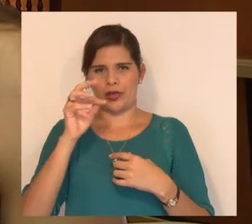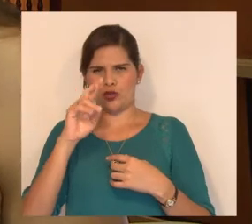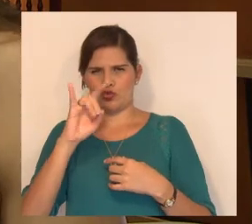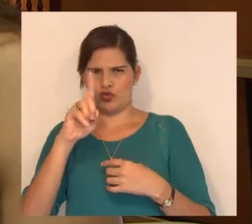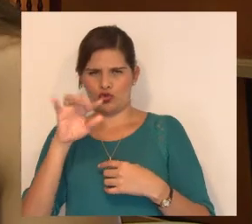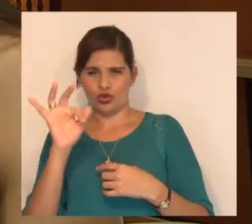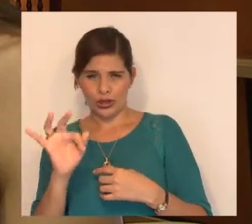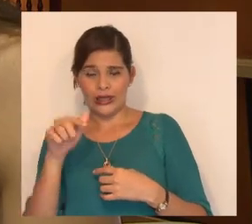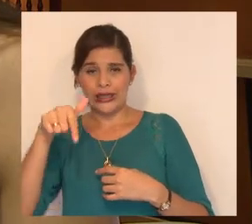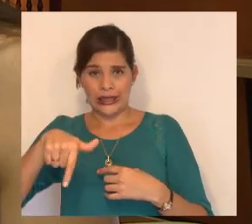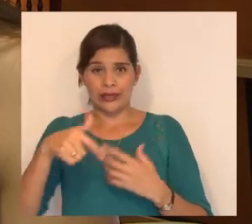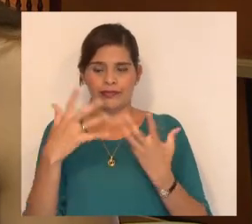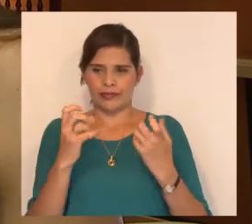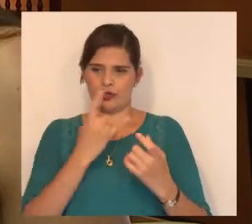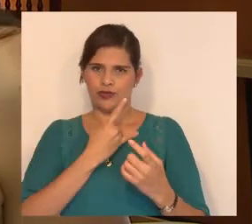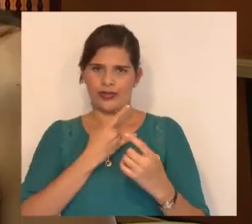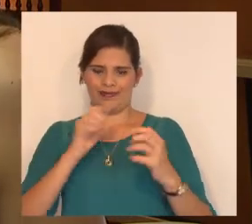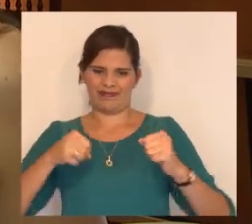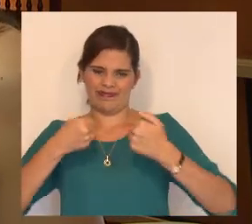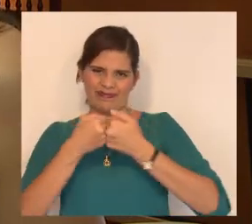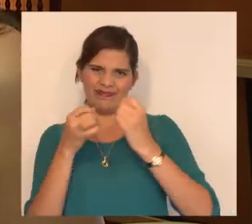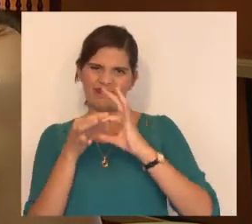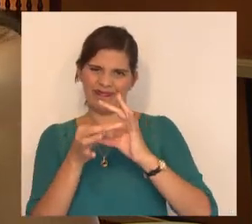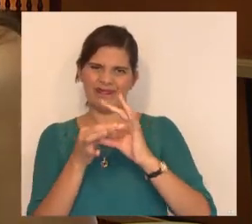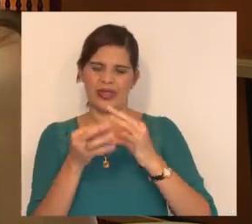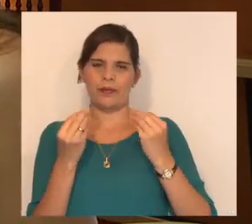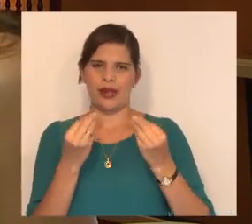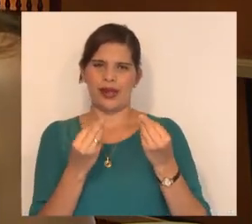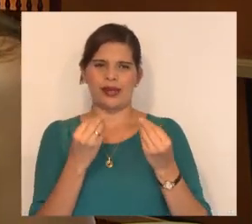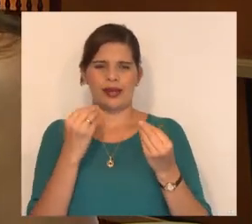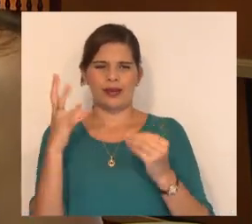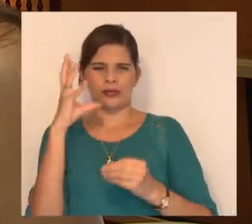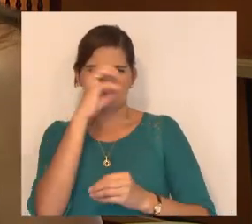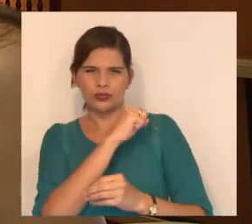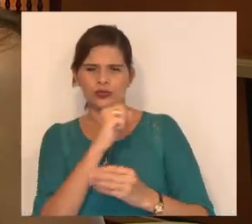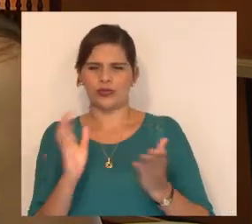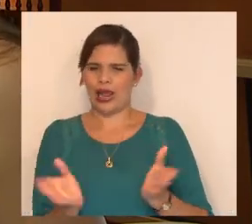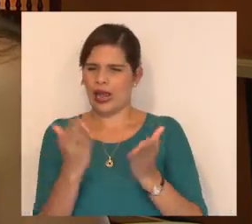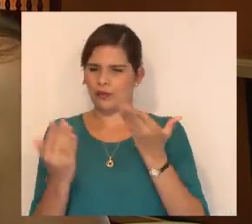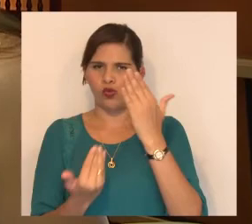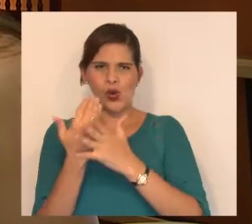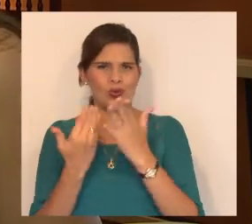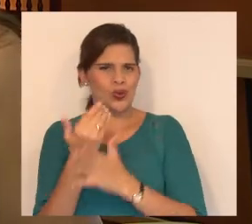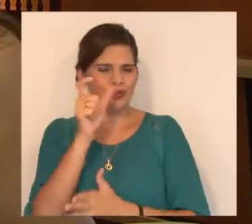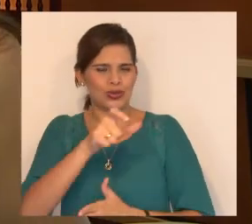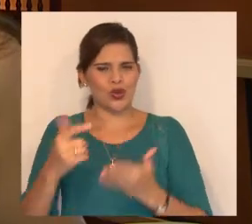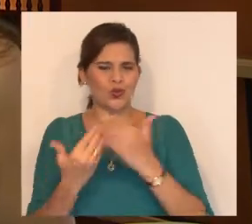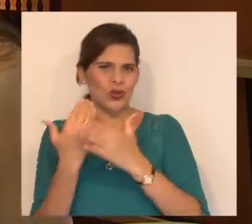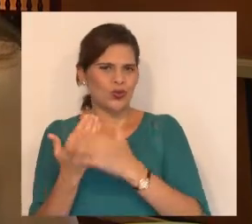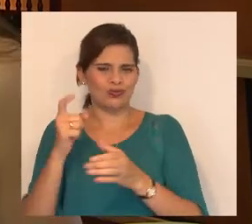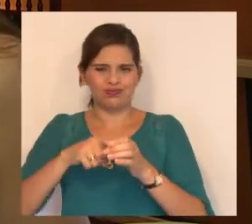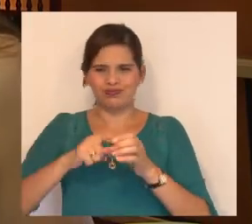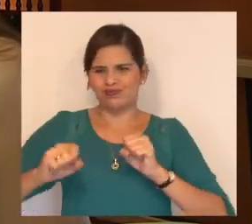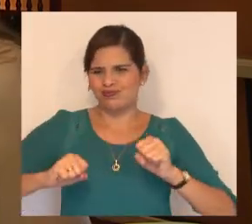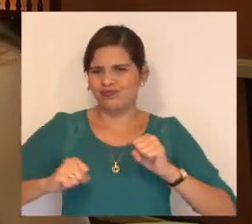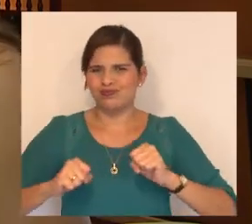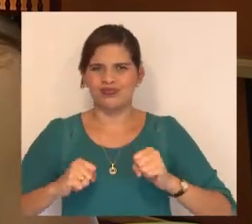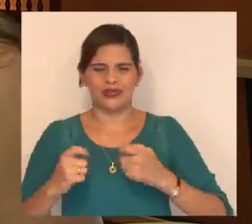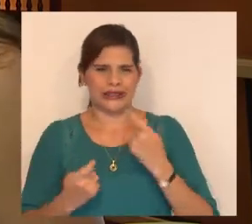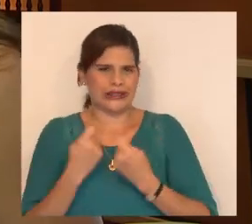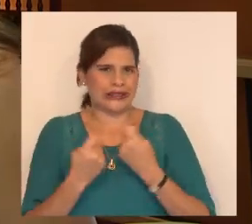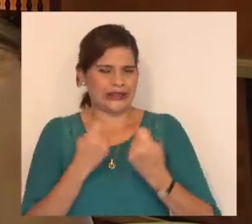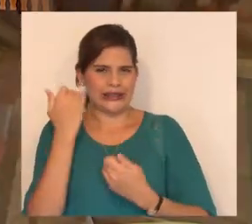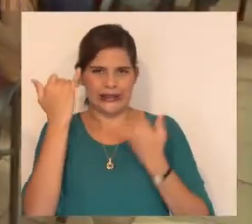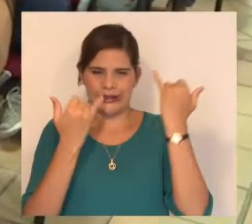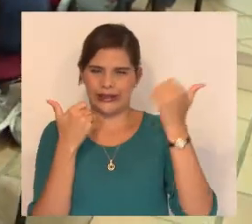llevar todas las buenas prácticas que ha tenido Ventures a la universidad y hacer una alianza que permita empezar a identificar, fortalecer